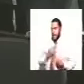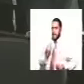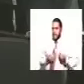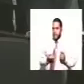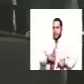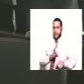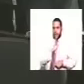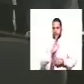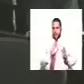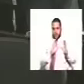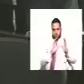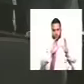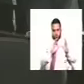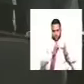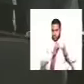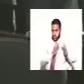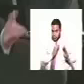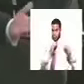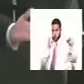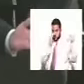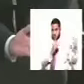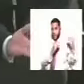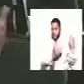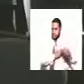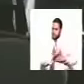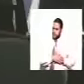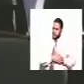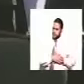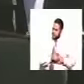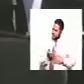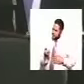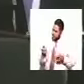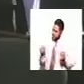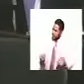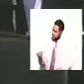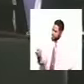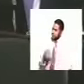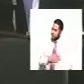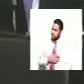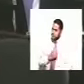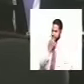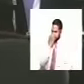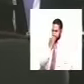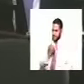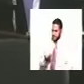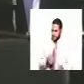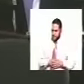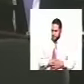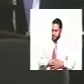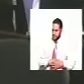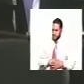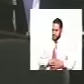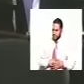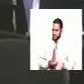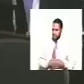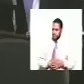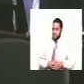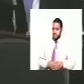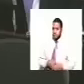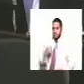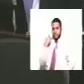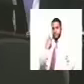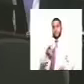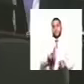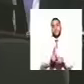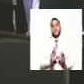sentencia de la Corte Suprema. Pero tuvieron que hacer ustedes lo mismo. La sedición no era para darle